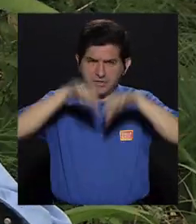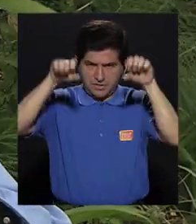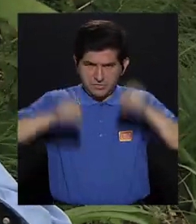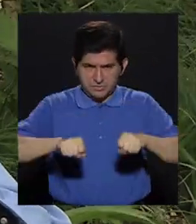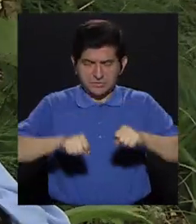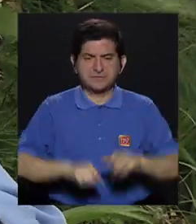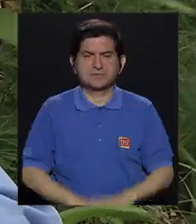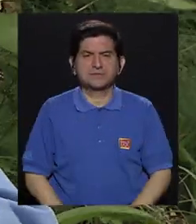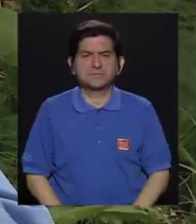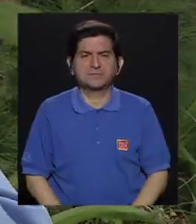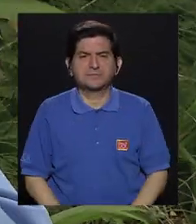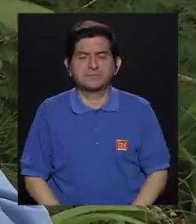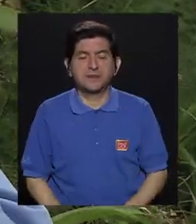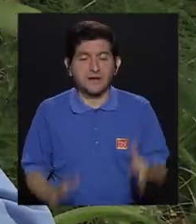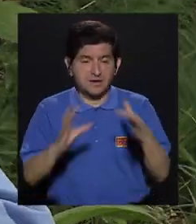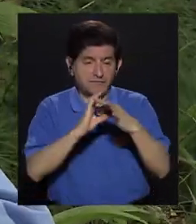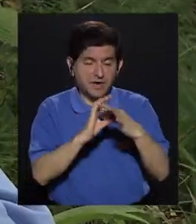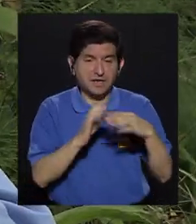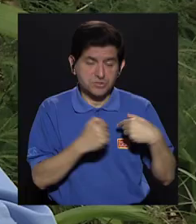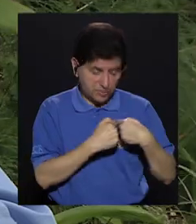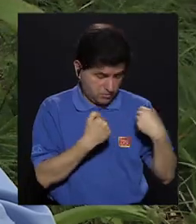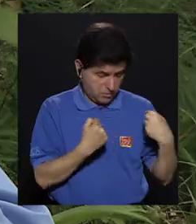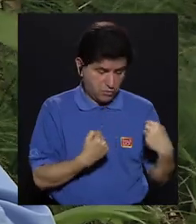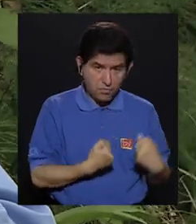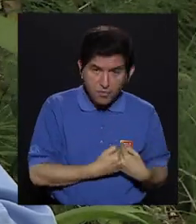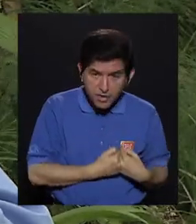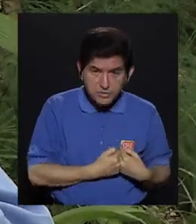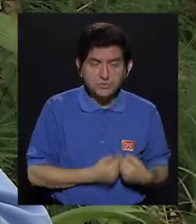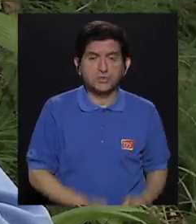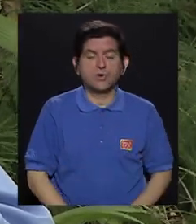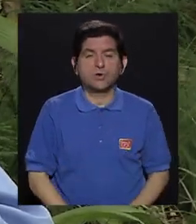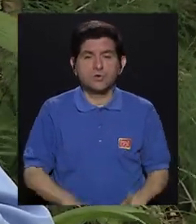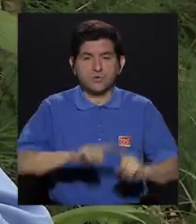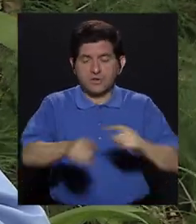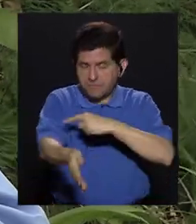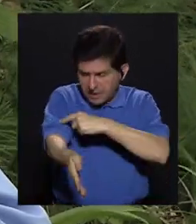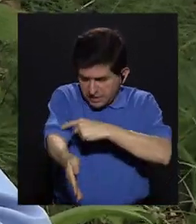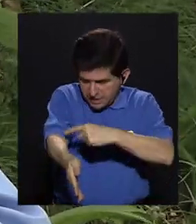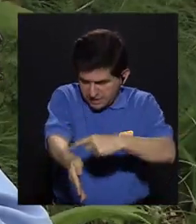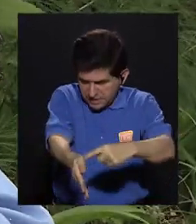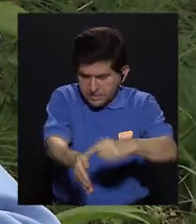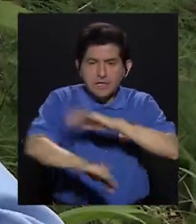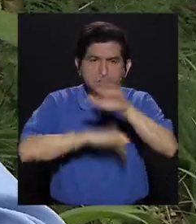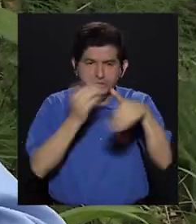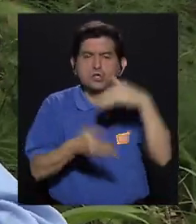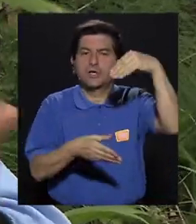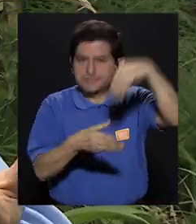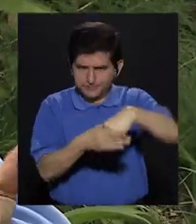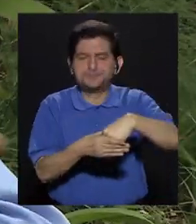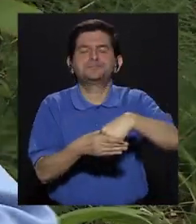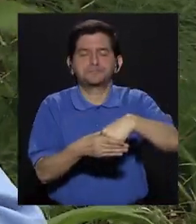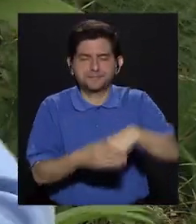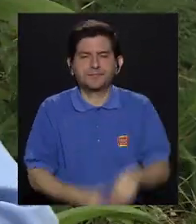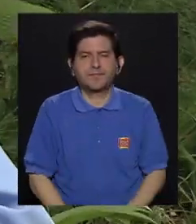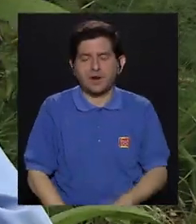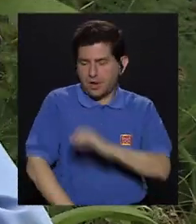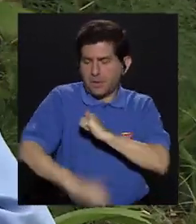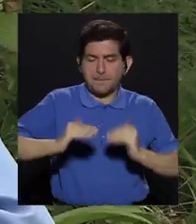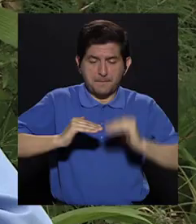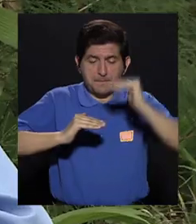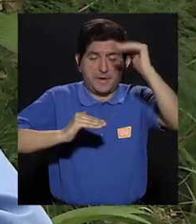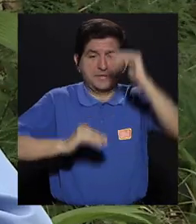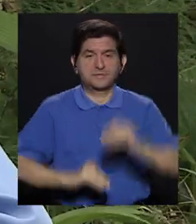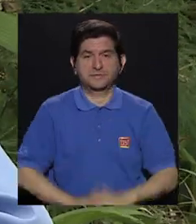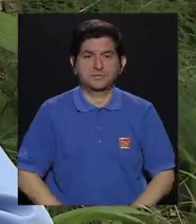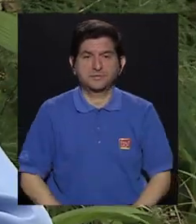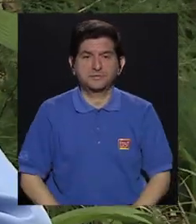que tengan que ver con el corazón, las arterias y las venas, todas entrarían ahí. Por ejemplo, presión alta,